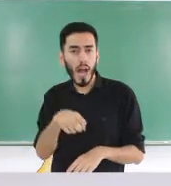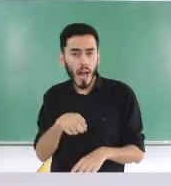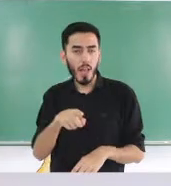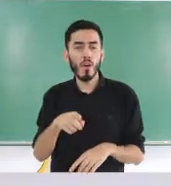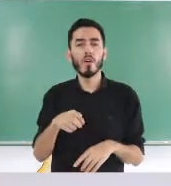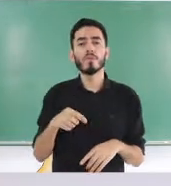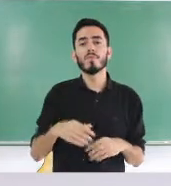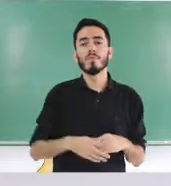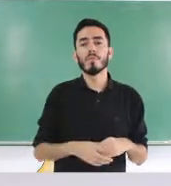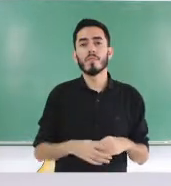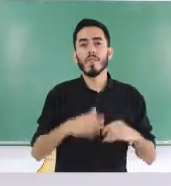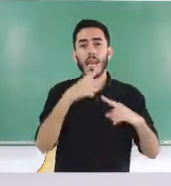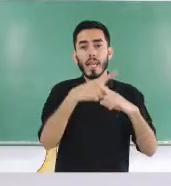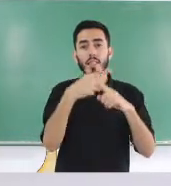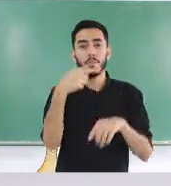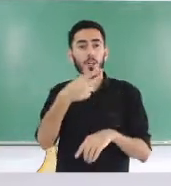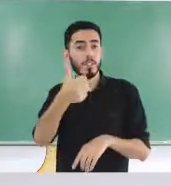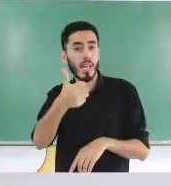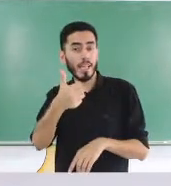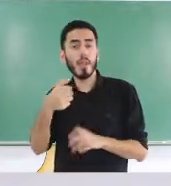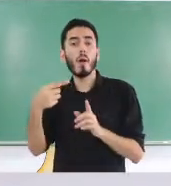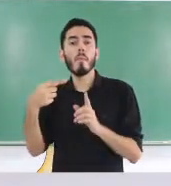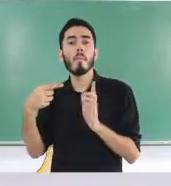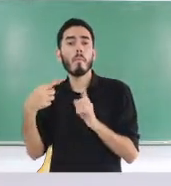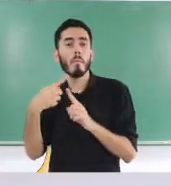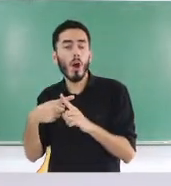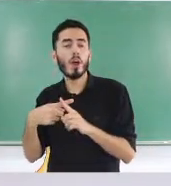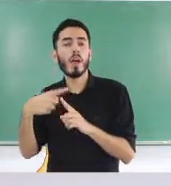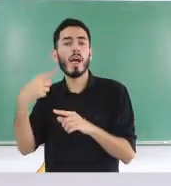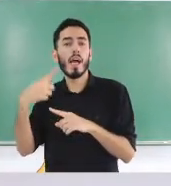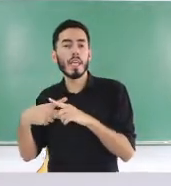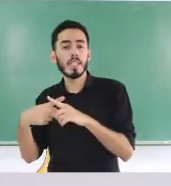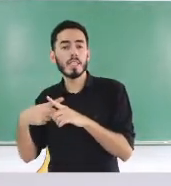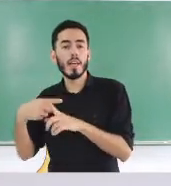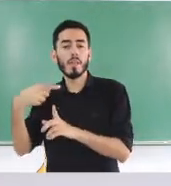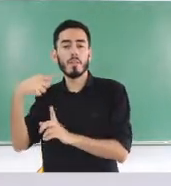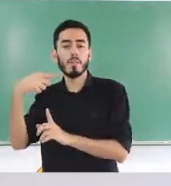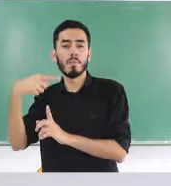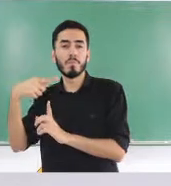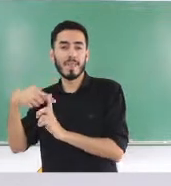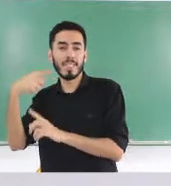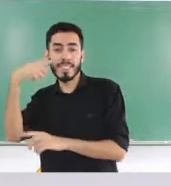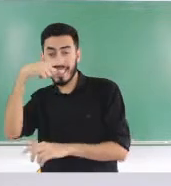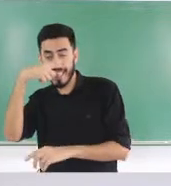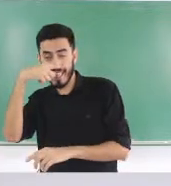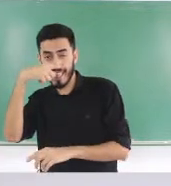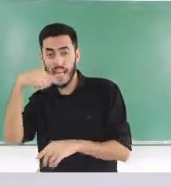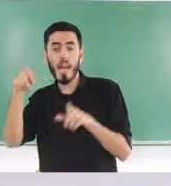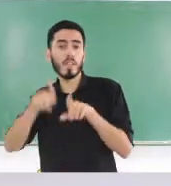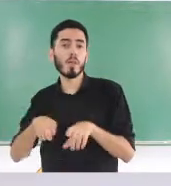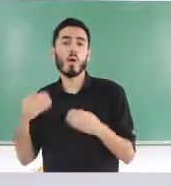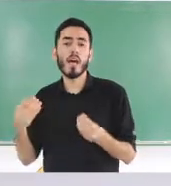6 por X más 7 igual a X más 1